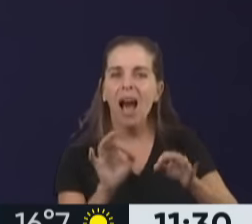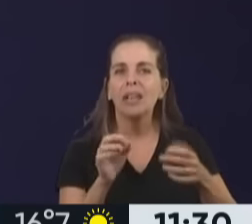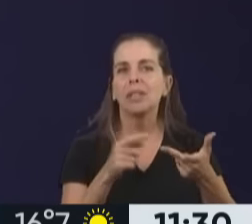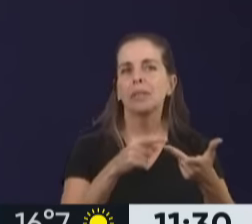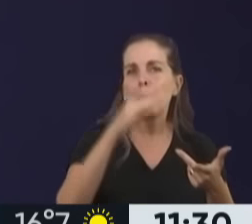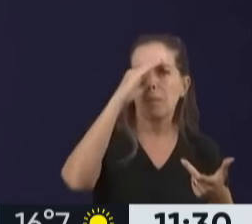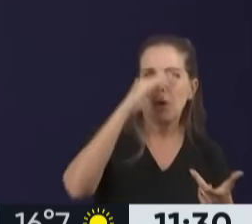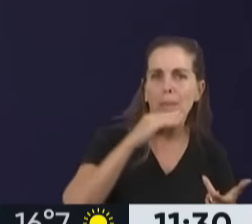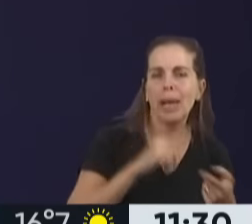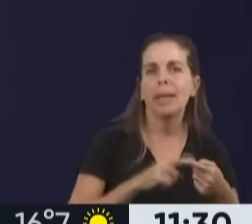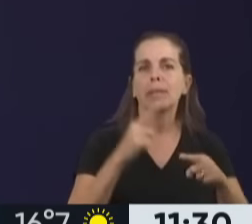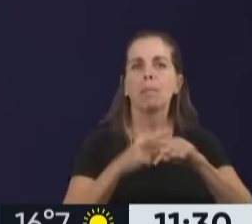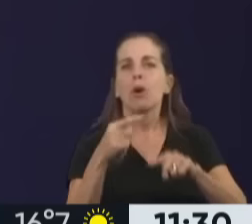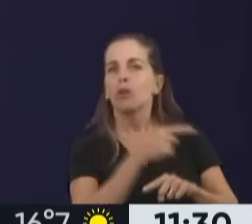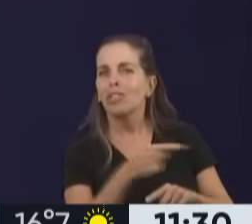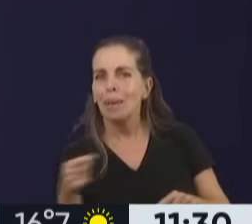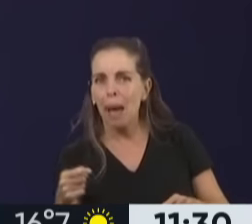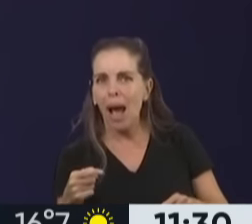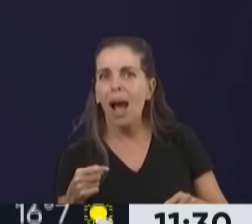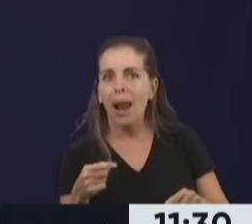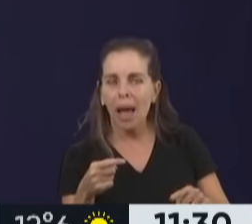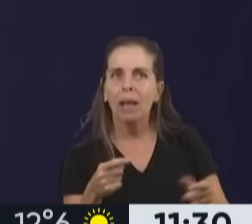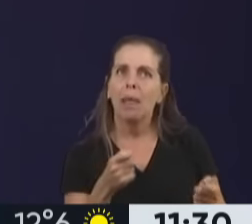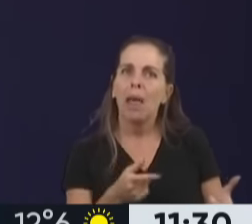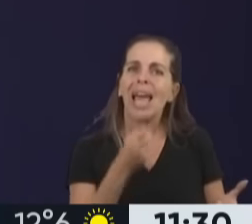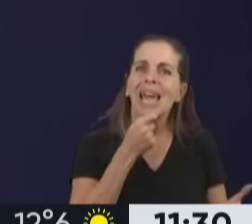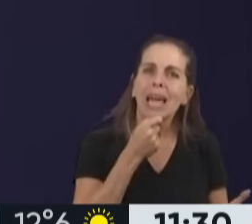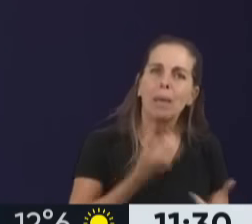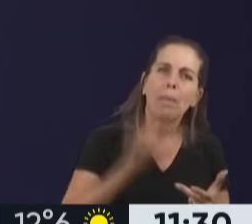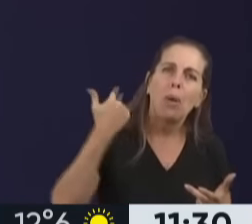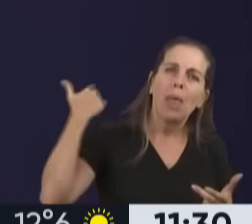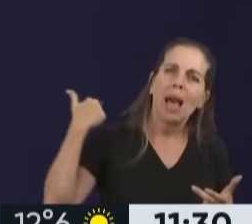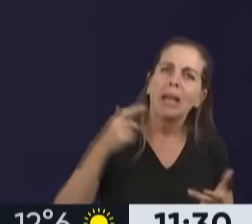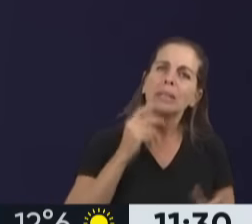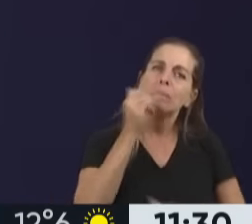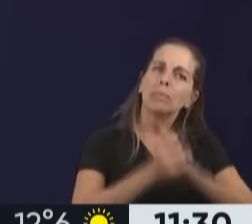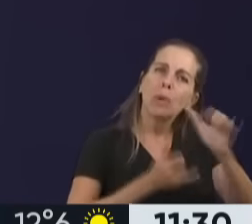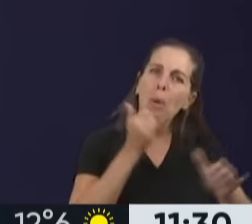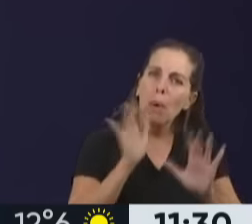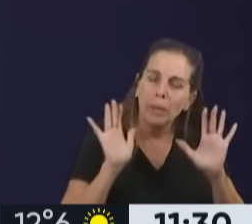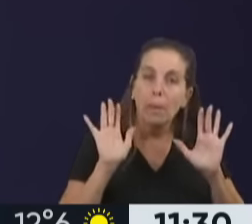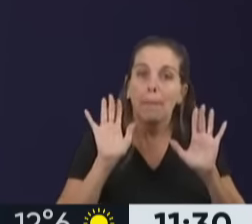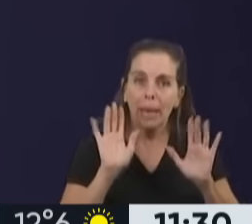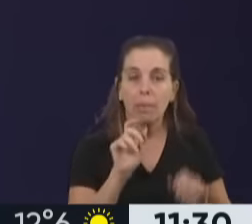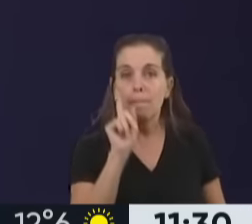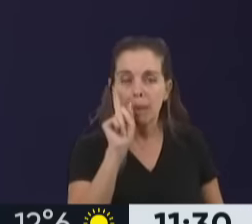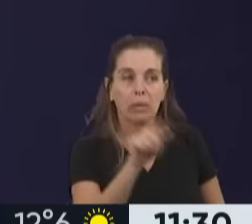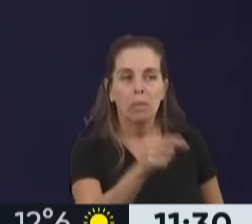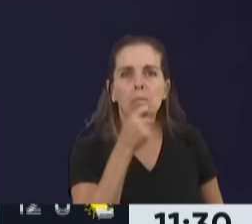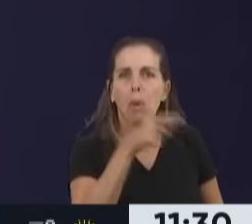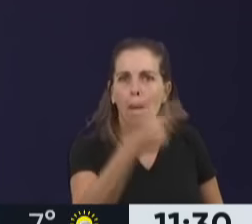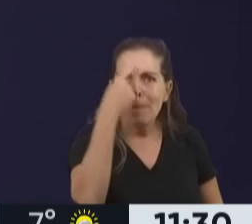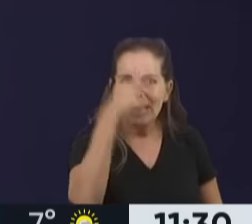mensuales de cuestiones semanales eh Te traigo ejemplo del pasado si vos pensás que